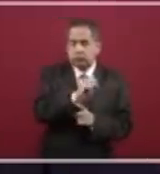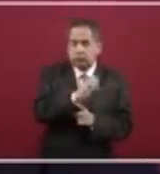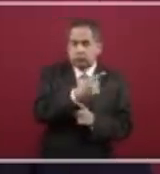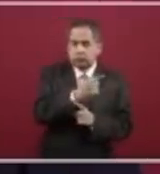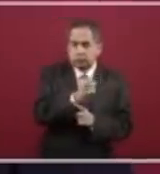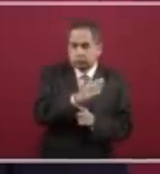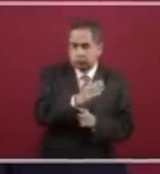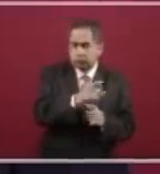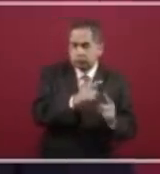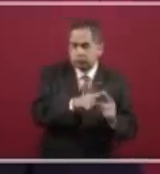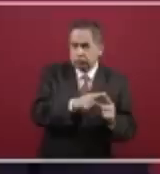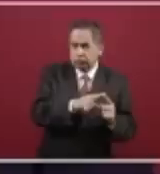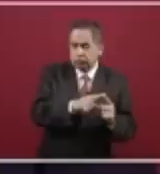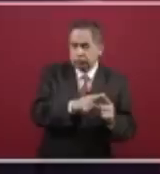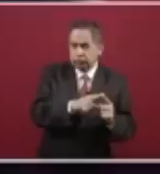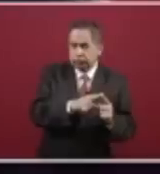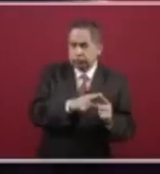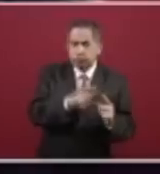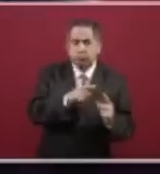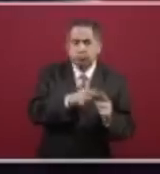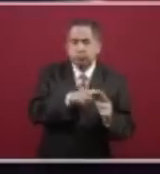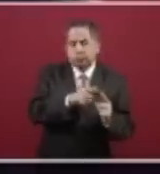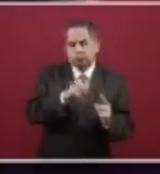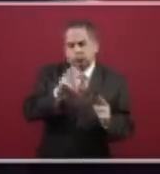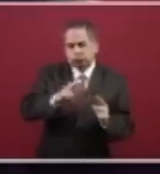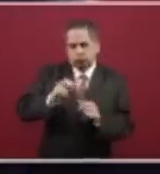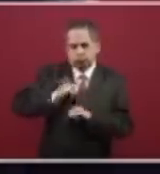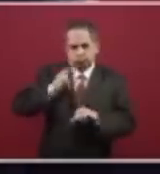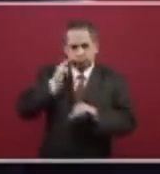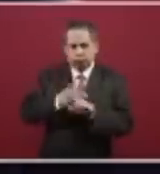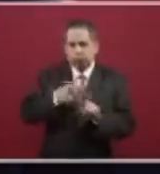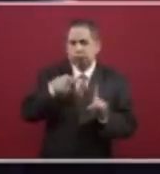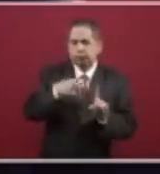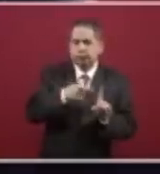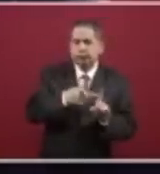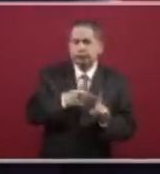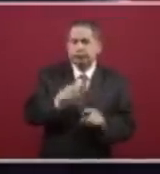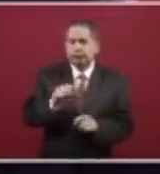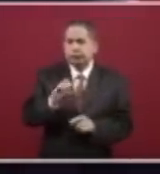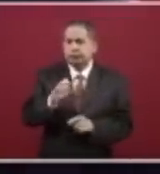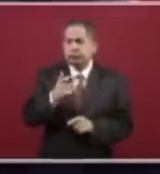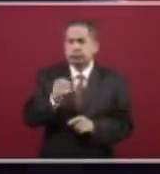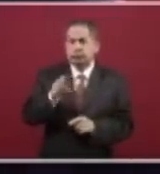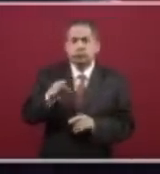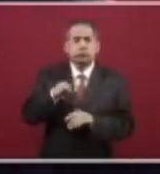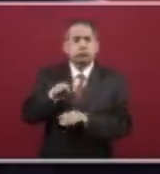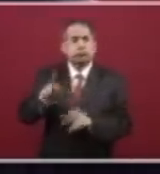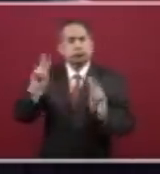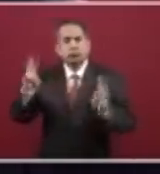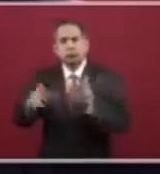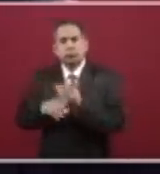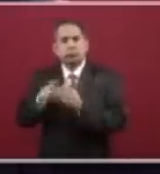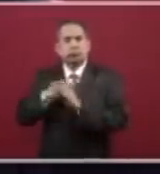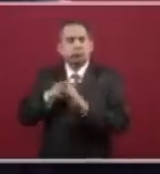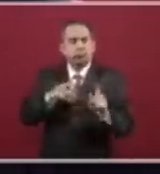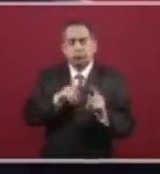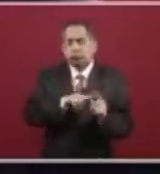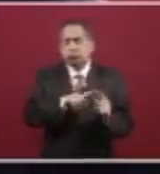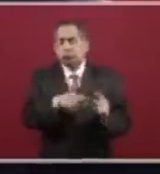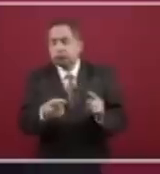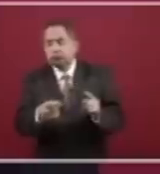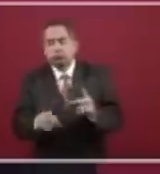es la secretaria encargada de asuntos migratorios con la secretaría